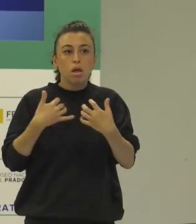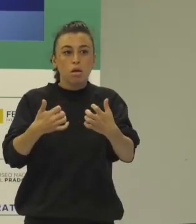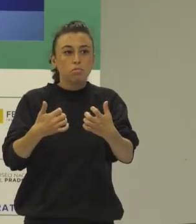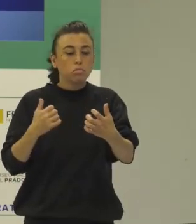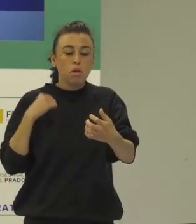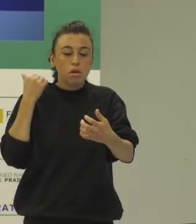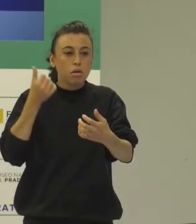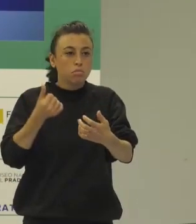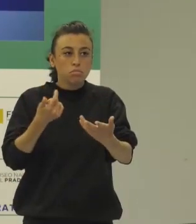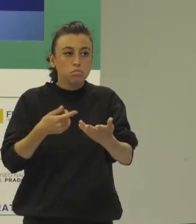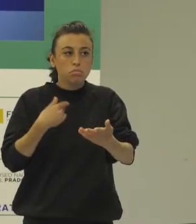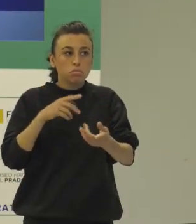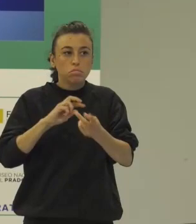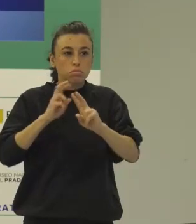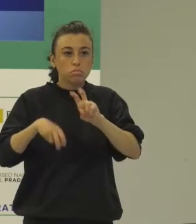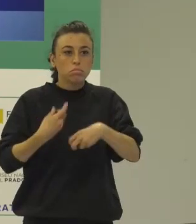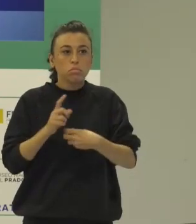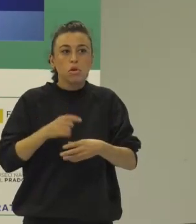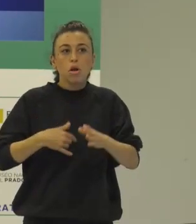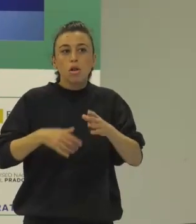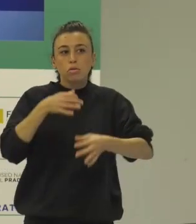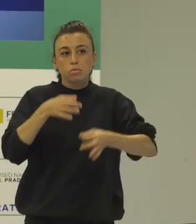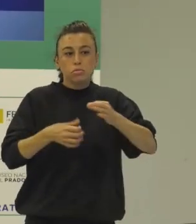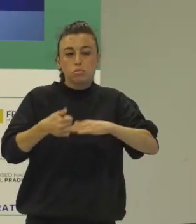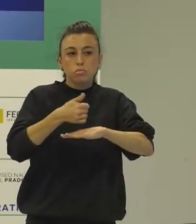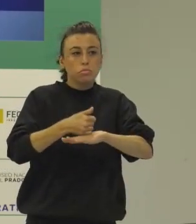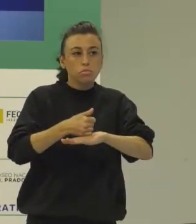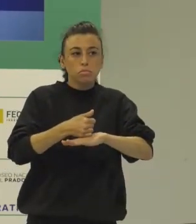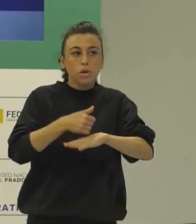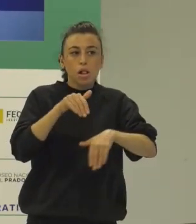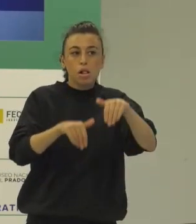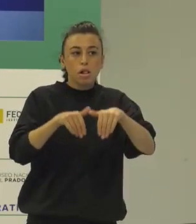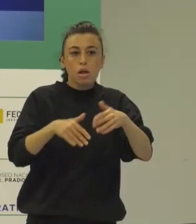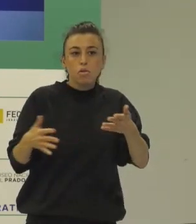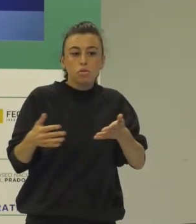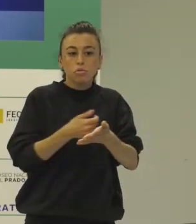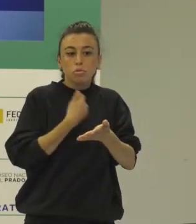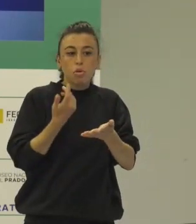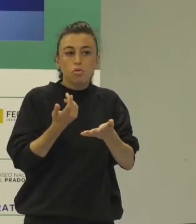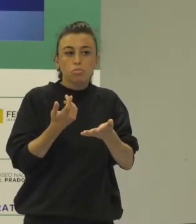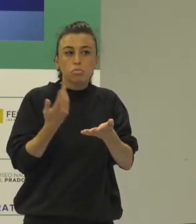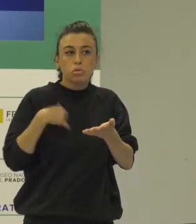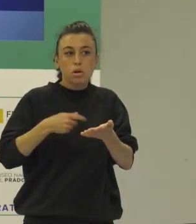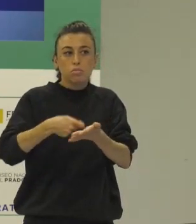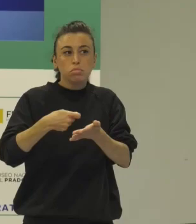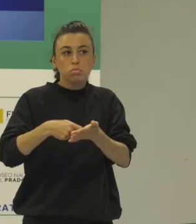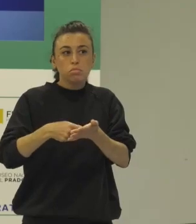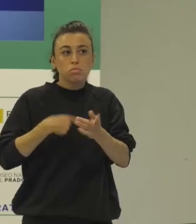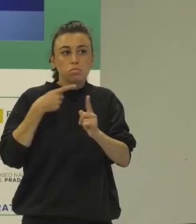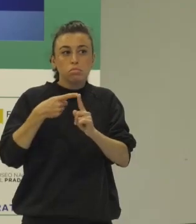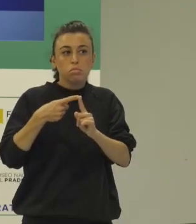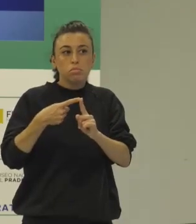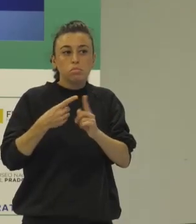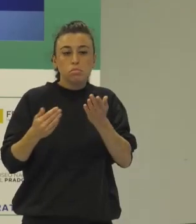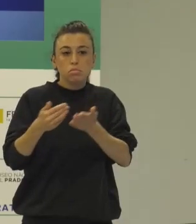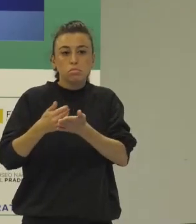la Contraloría de Cuentas, el Tribunal Supremo Electoral, todo lo tienen cooptado para enriquecerse. El efecto de esto no solo es que ya no